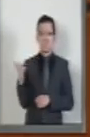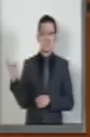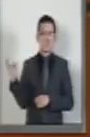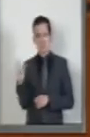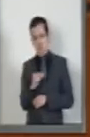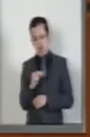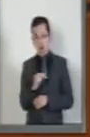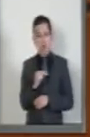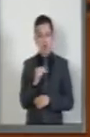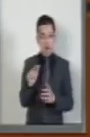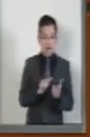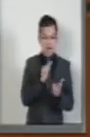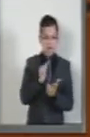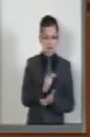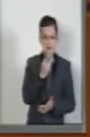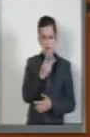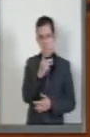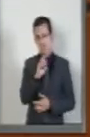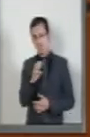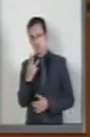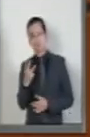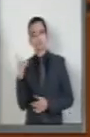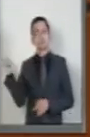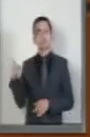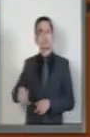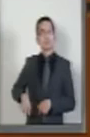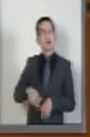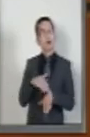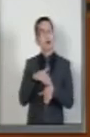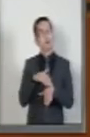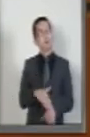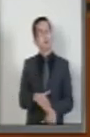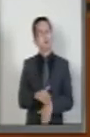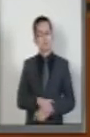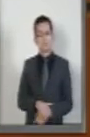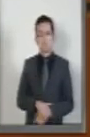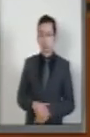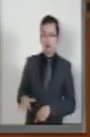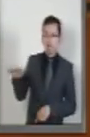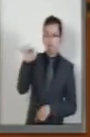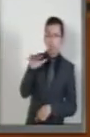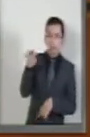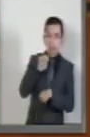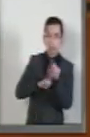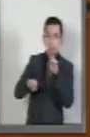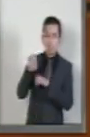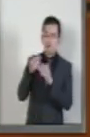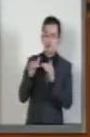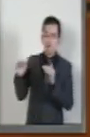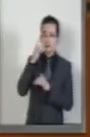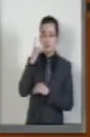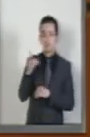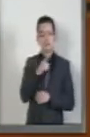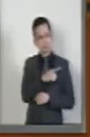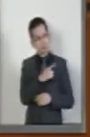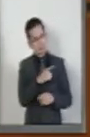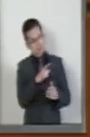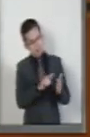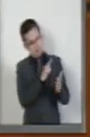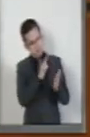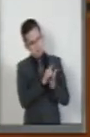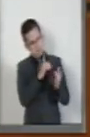la 3 de 3, el gobierno acata. Si los megaempresarios dicen que la reforma educativa no se